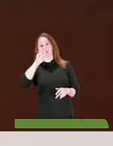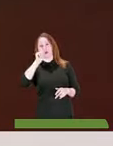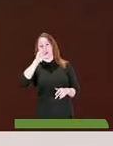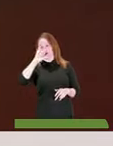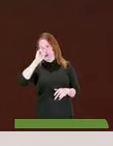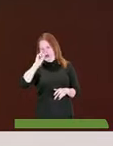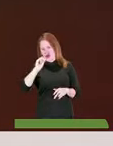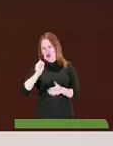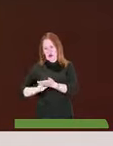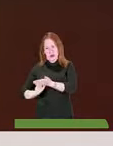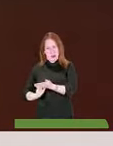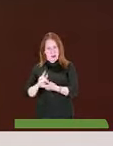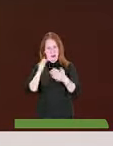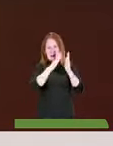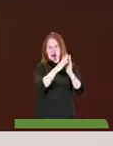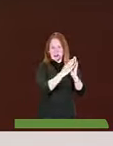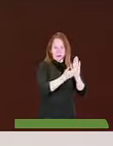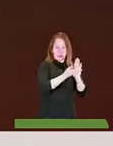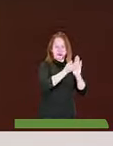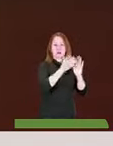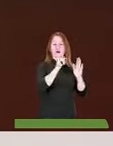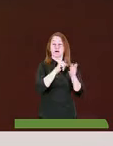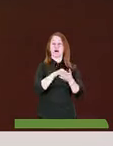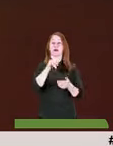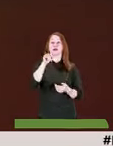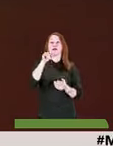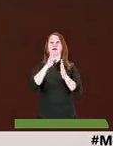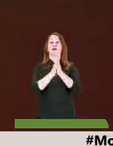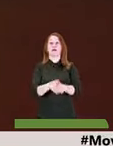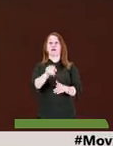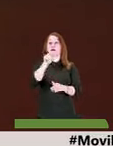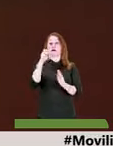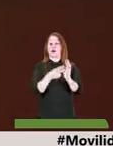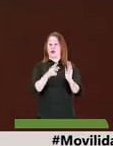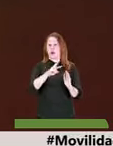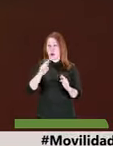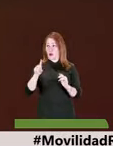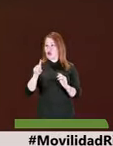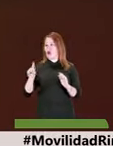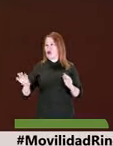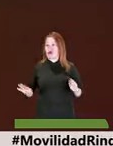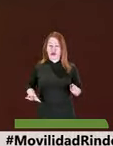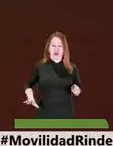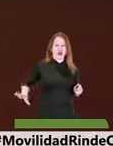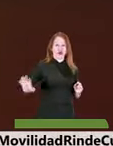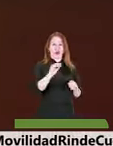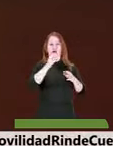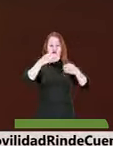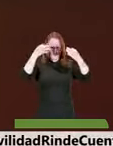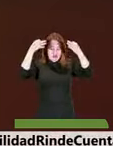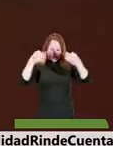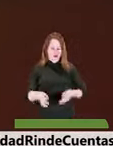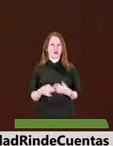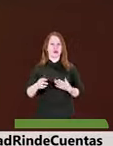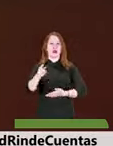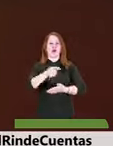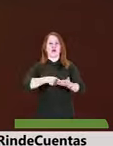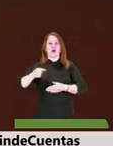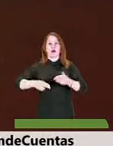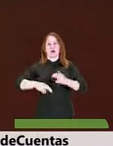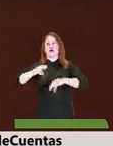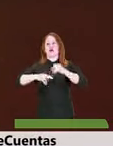al Acuerdo 724, era que el 6 de diciembre del año 2021 estuvieran todas contratadas, todas en fase de